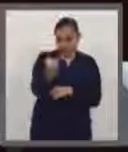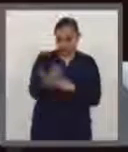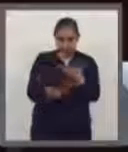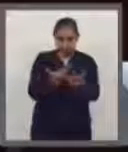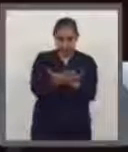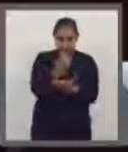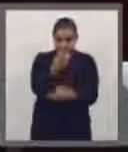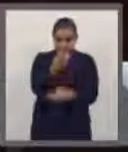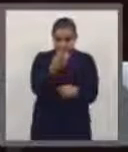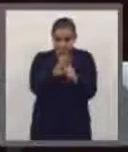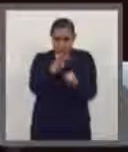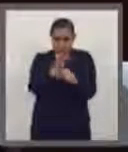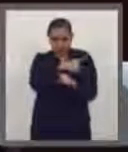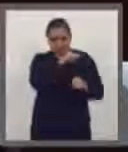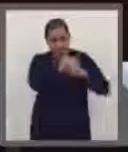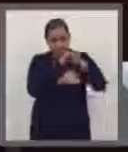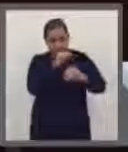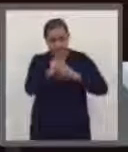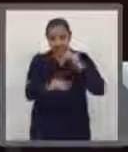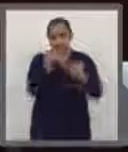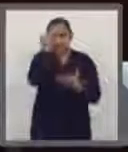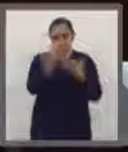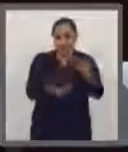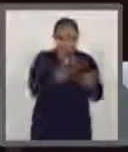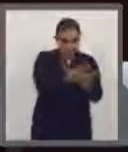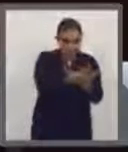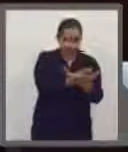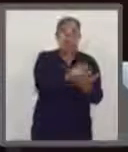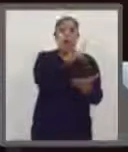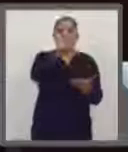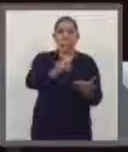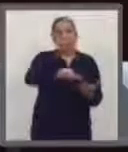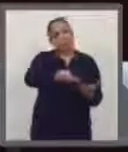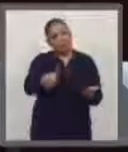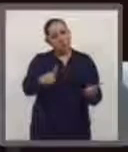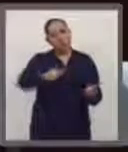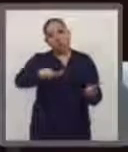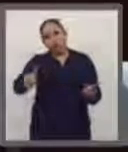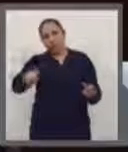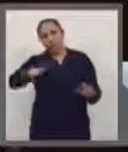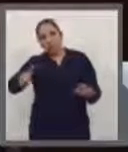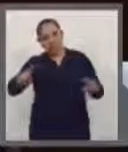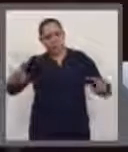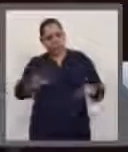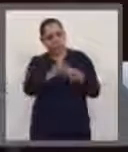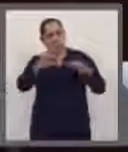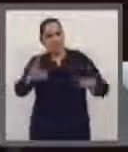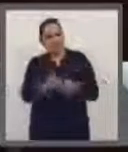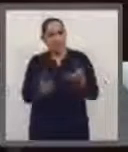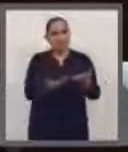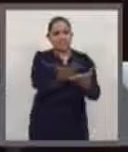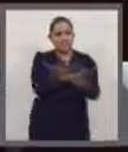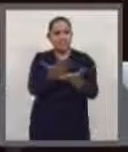inicio de otras iniciativas que se presentarán en esta Cámara en el mismo sentido. El día de